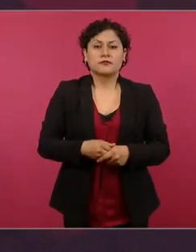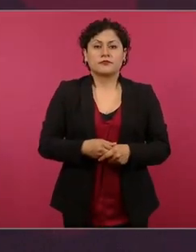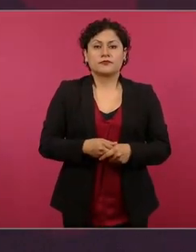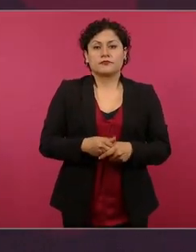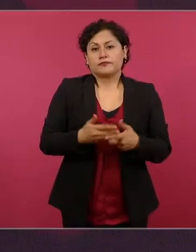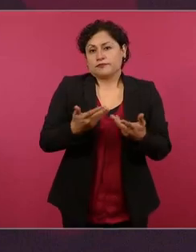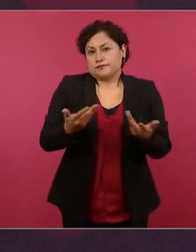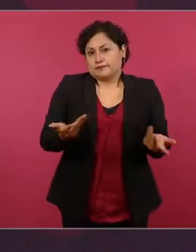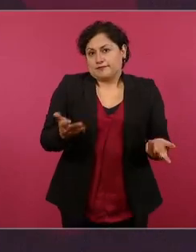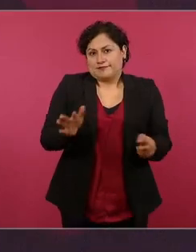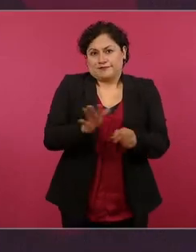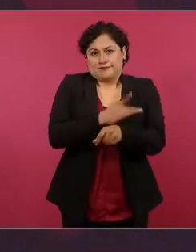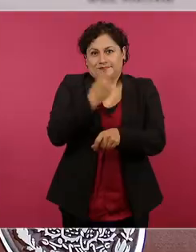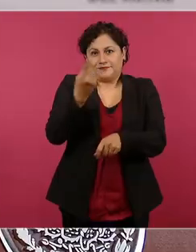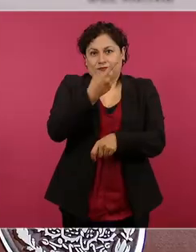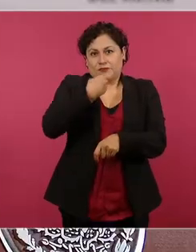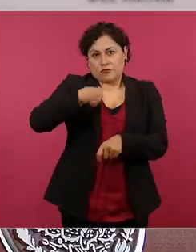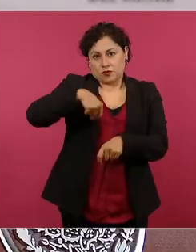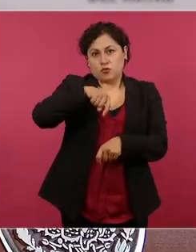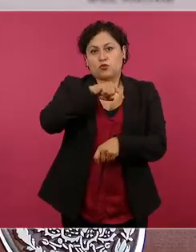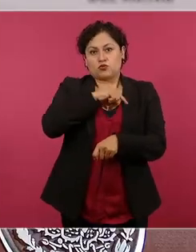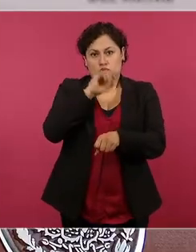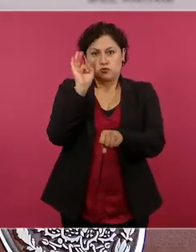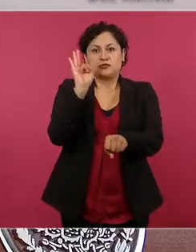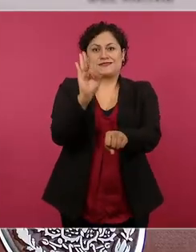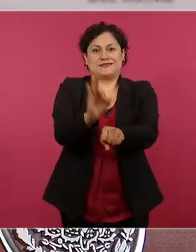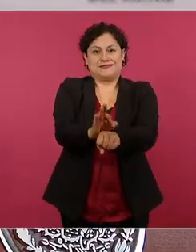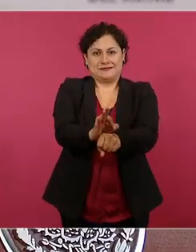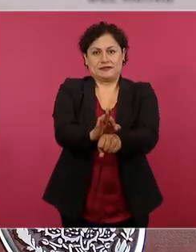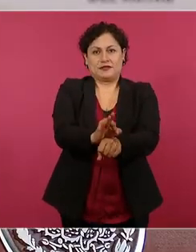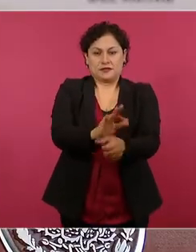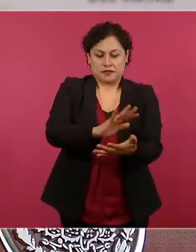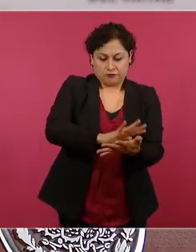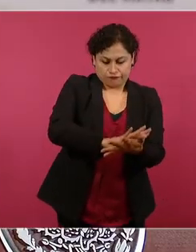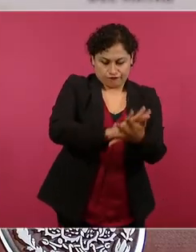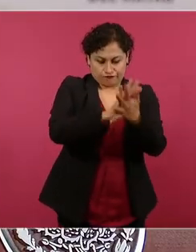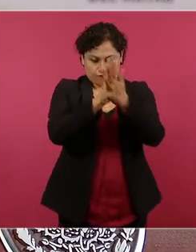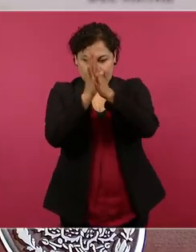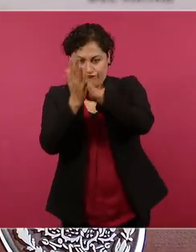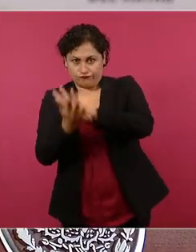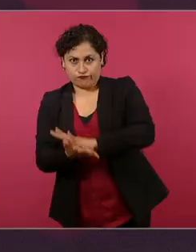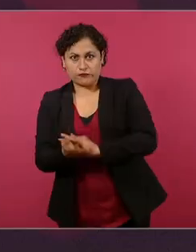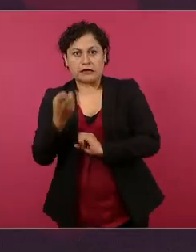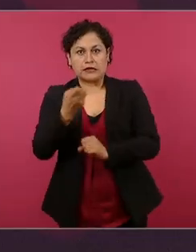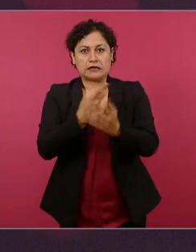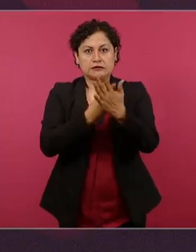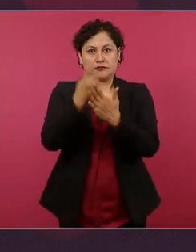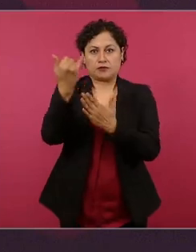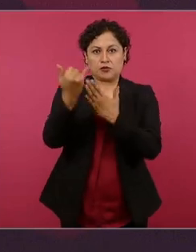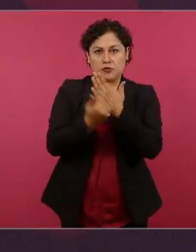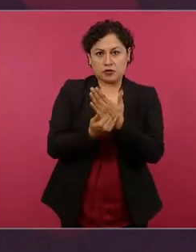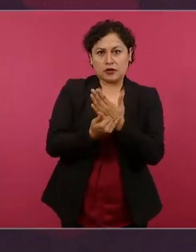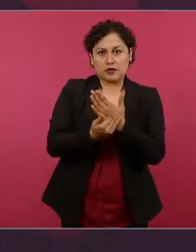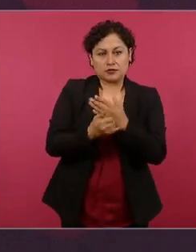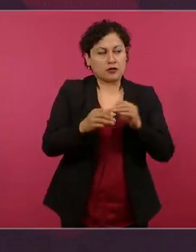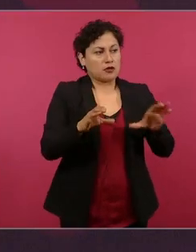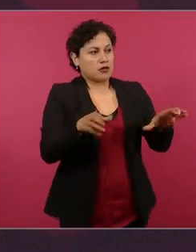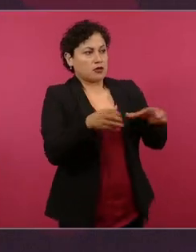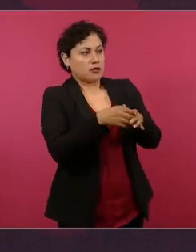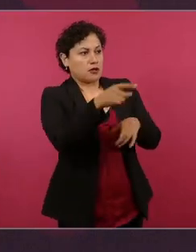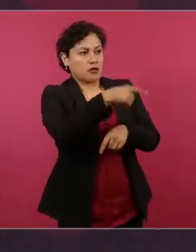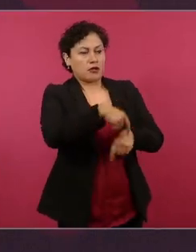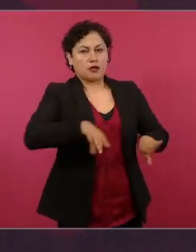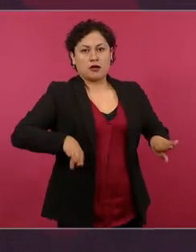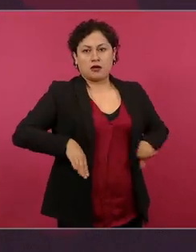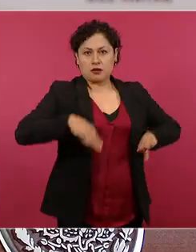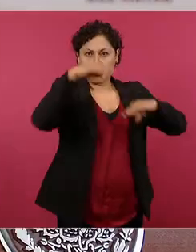estamos defendiendo un proyecto de transformación que ellos no quieren, porque ellos quieren seguir